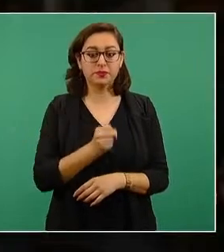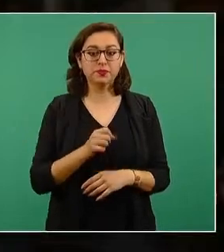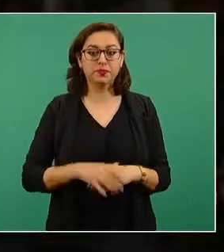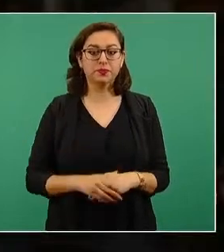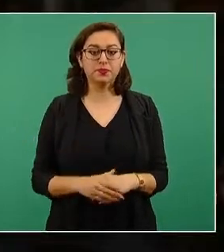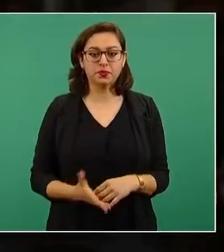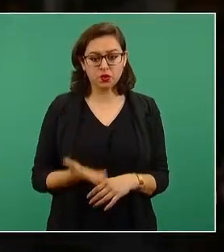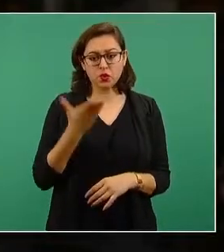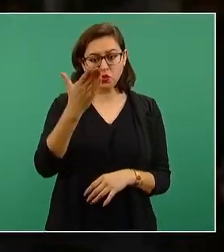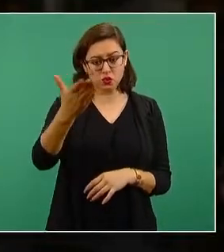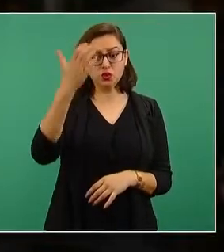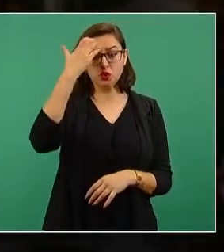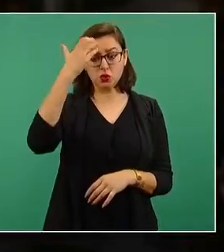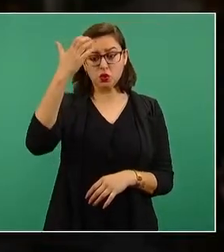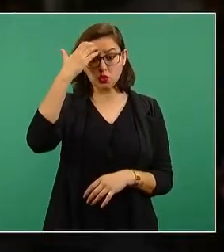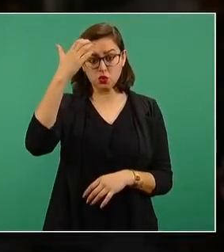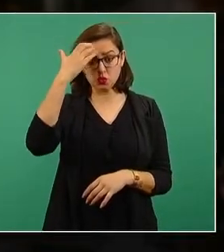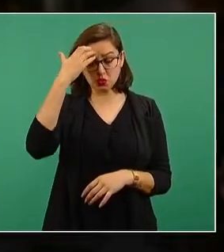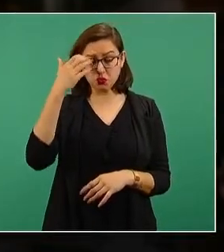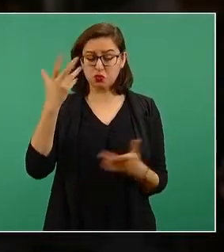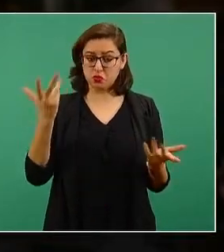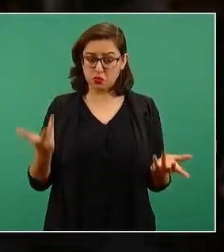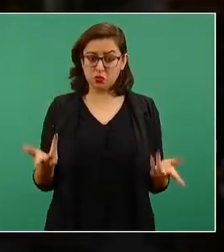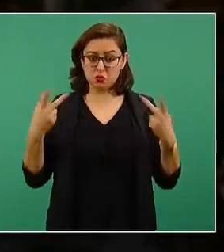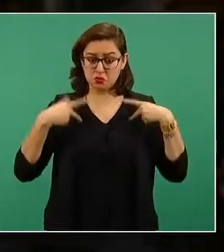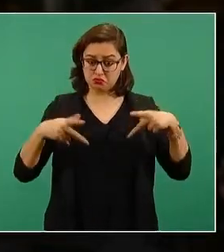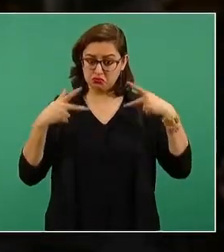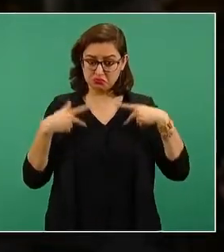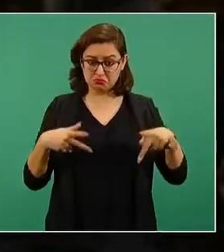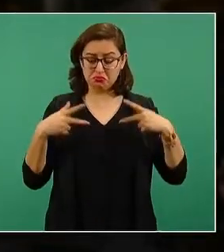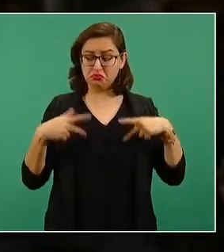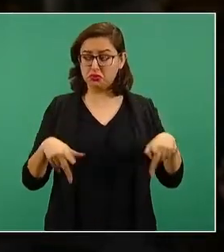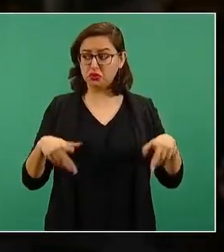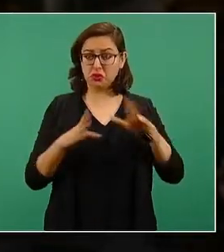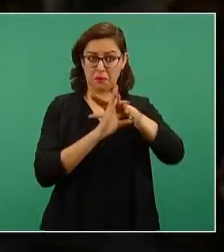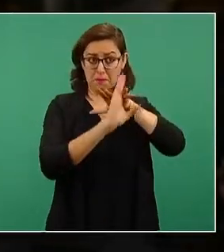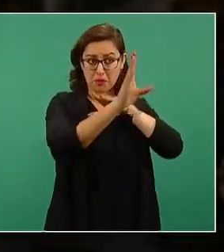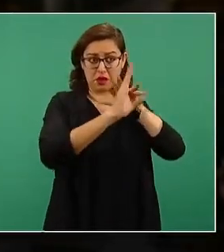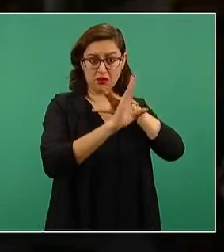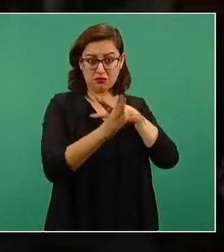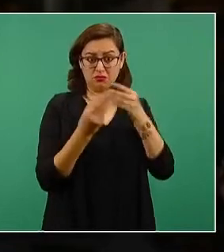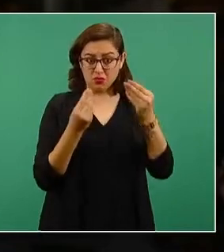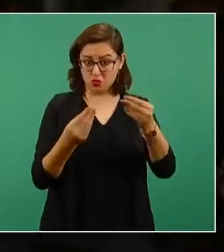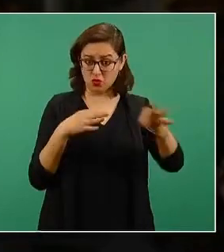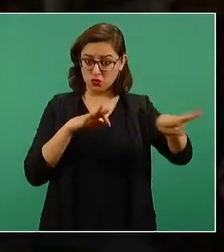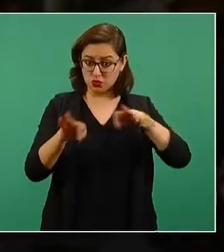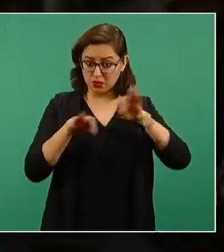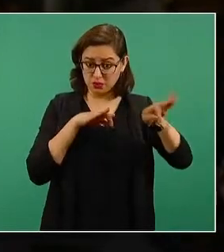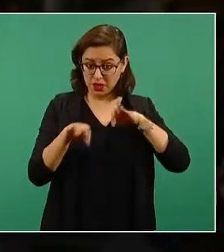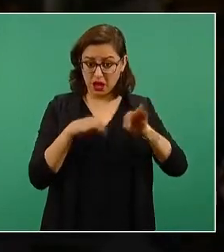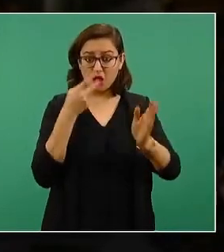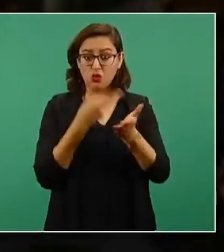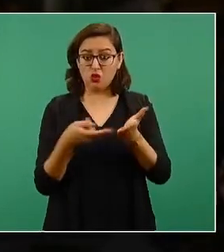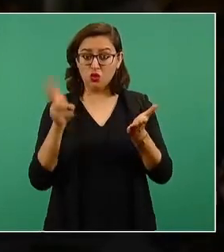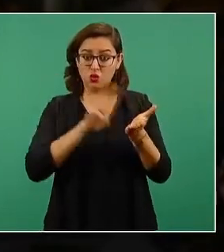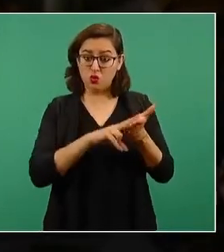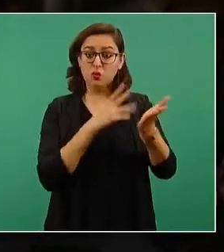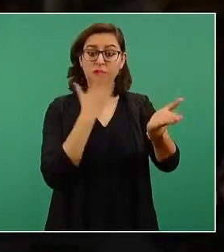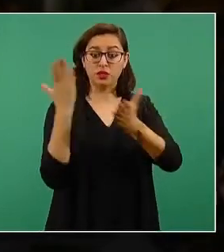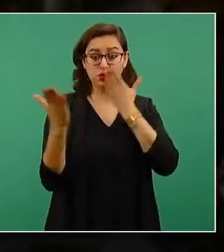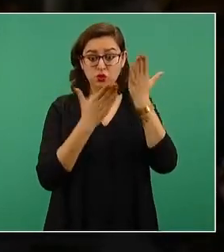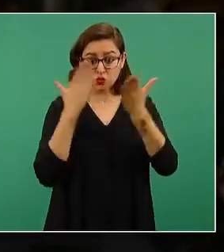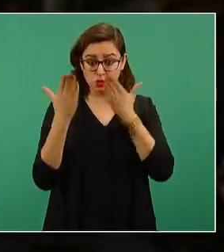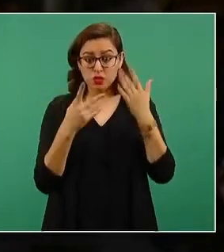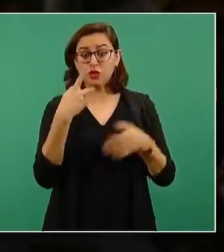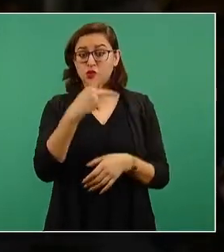conoce mejor, presidente, es gente muy trabajadora, muchos de ellos ya preparados allá en Estados Unidos, muchos de sus